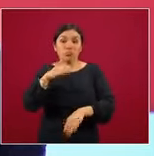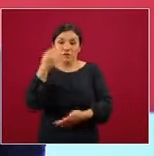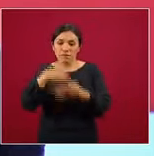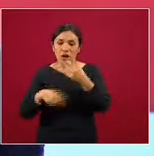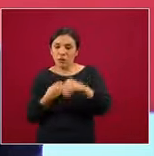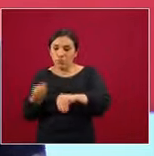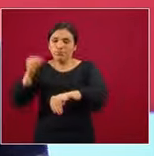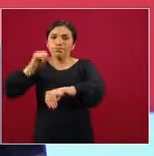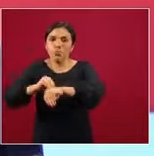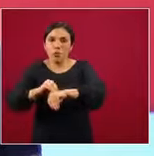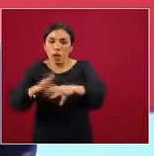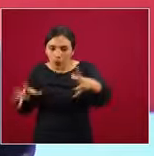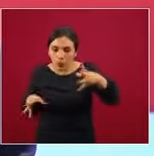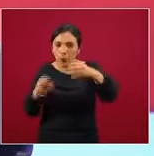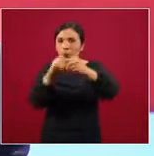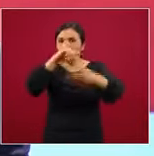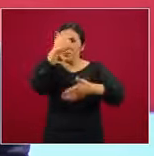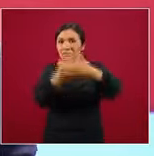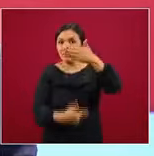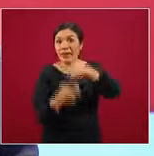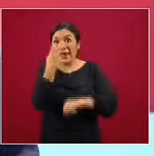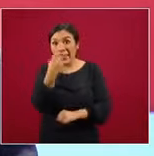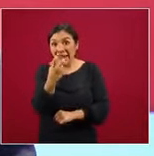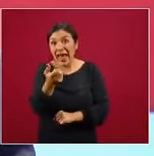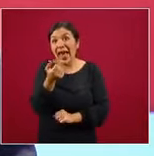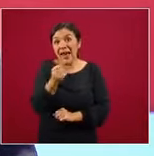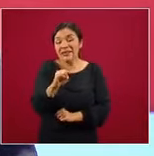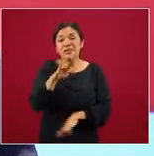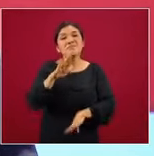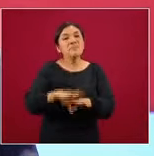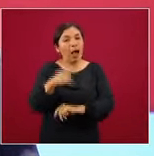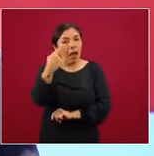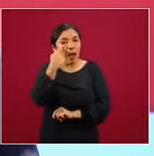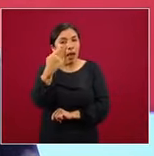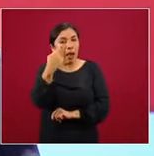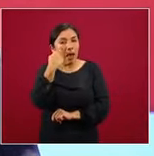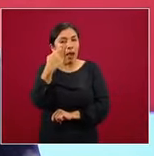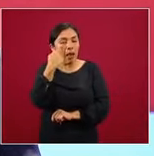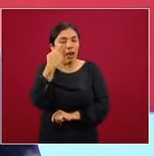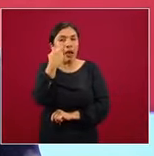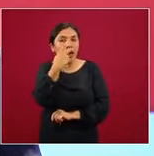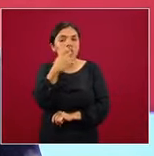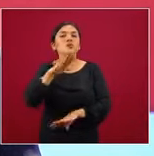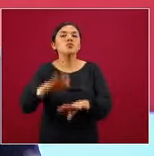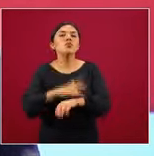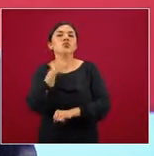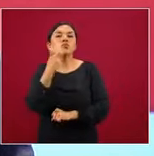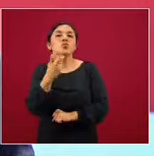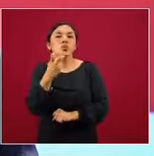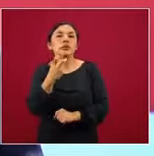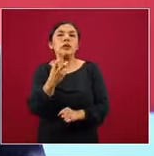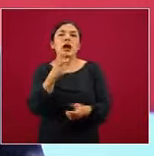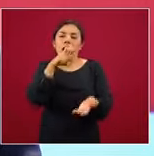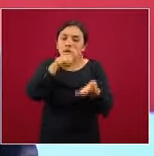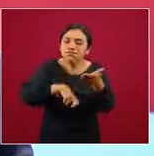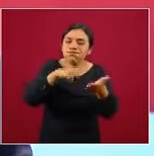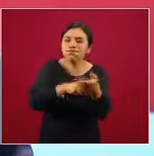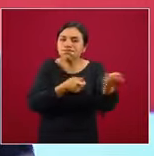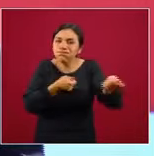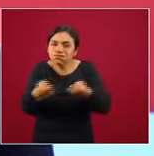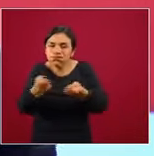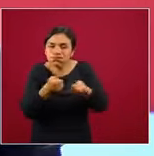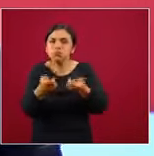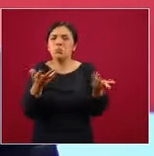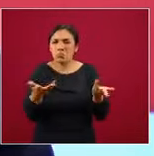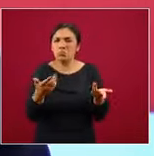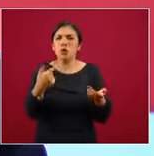en cuenta. Y este ha sido, de hecho, el elemento principal que ha llevado a ajustes. Entonces, lo que decimos